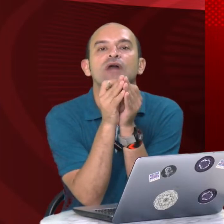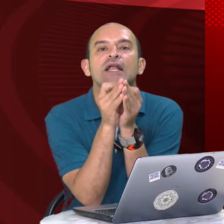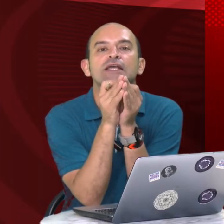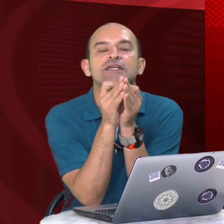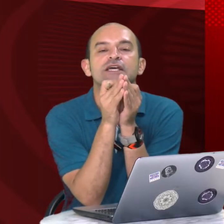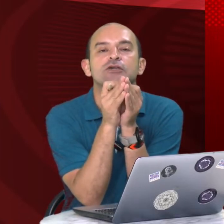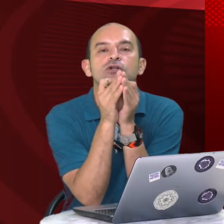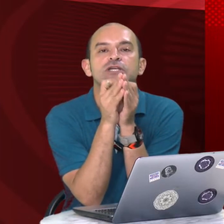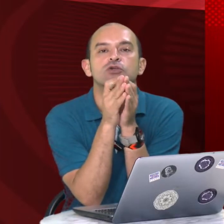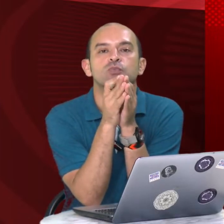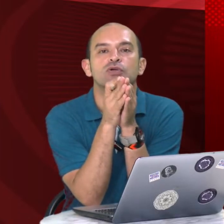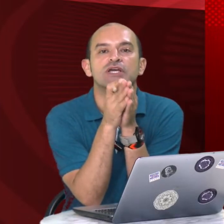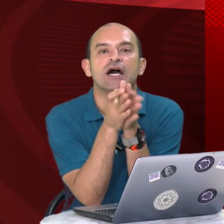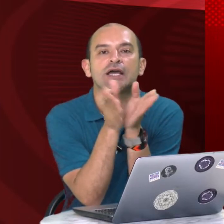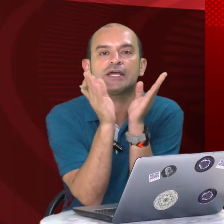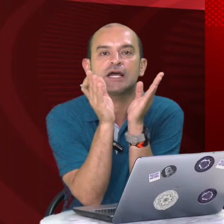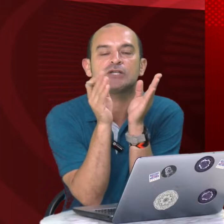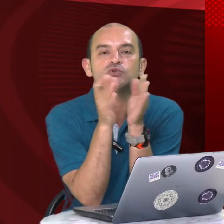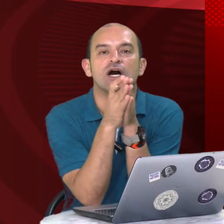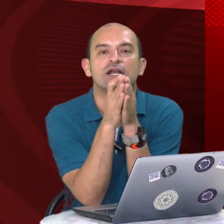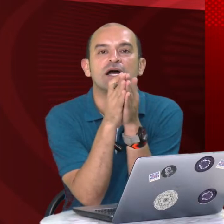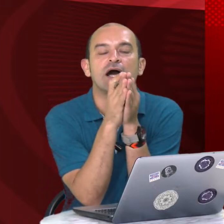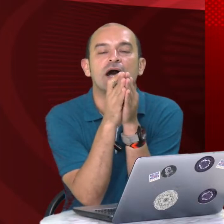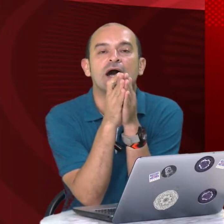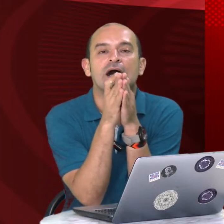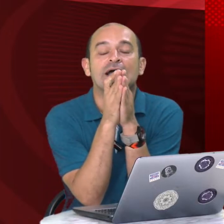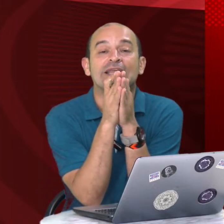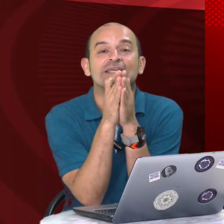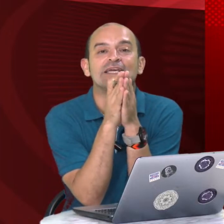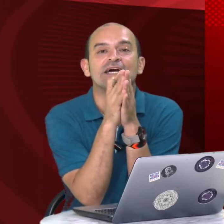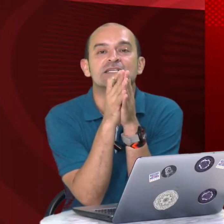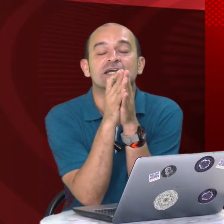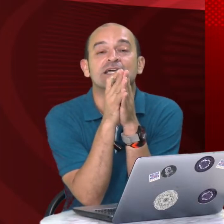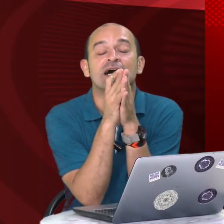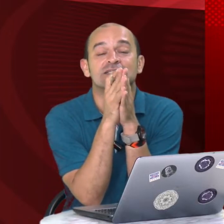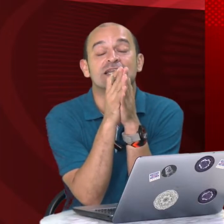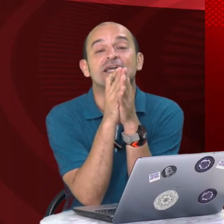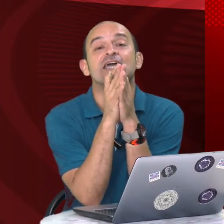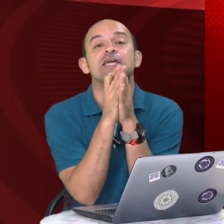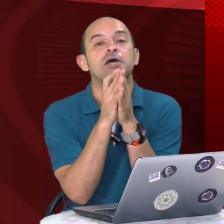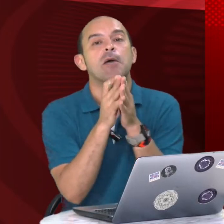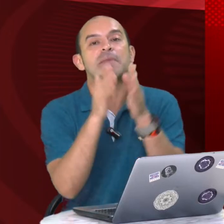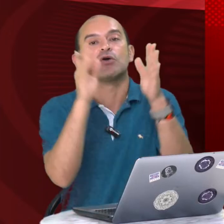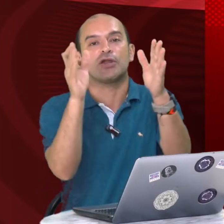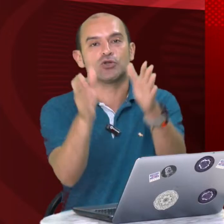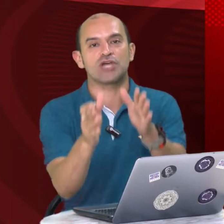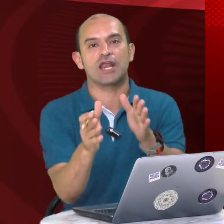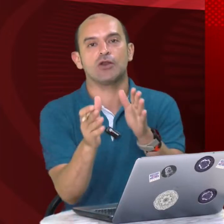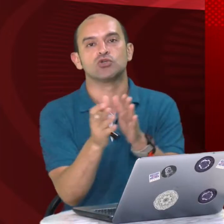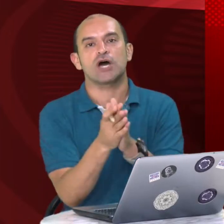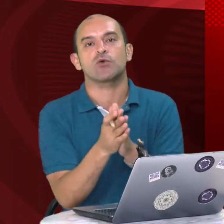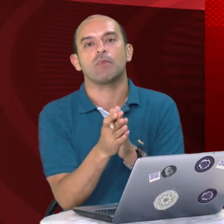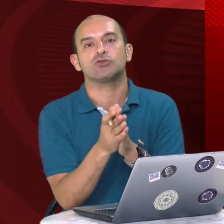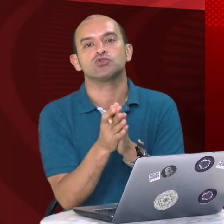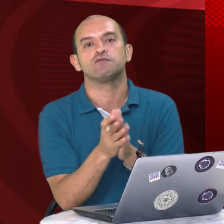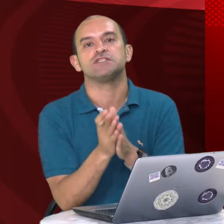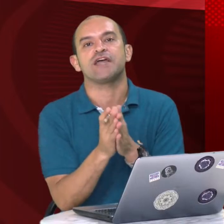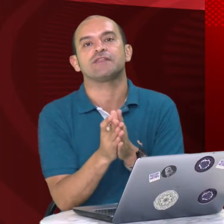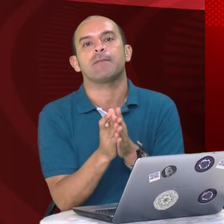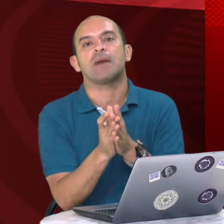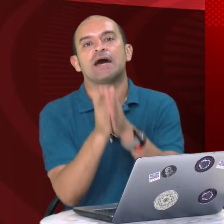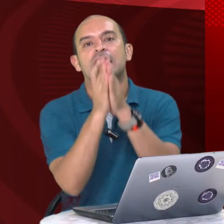un caudal de seguidores que los podía ayudar a elegir, a salir ahí, pero que no tienen los